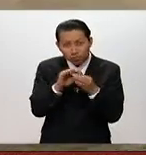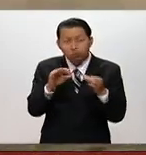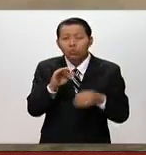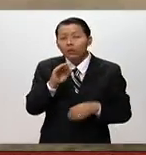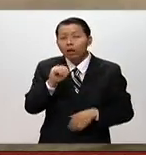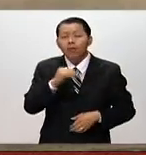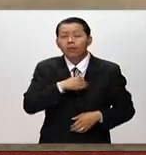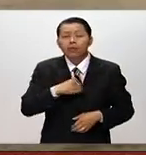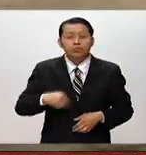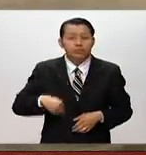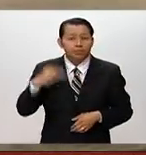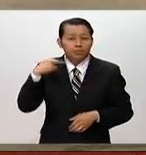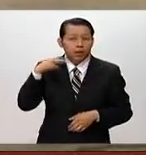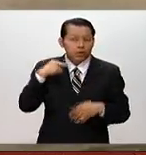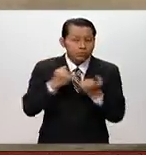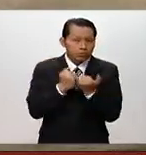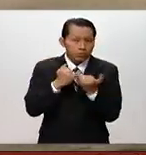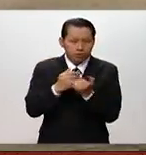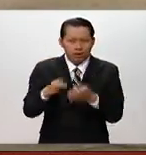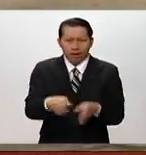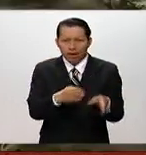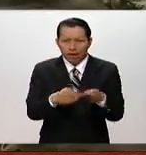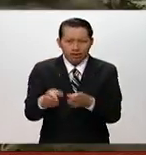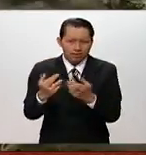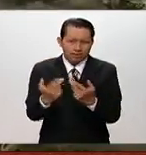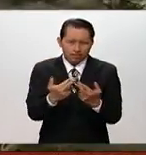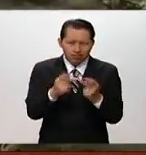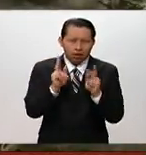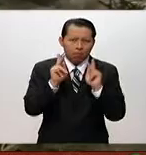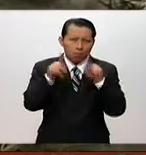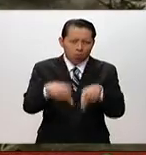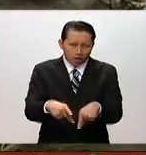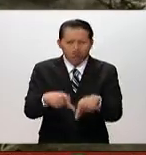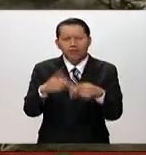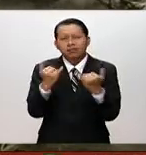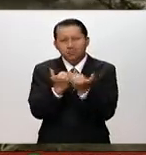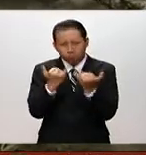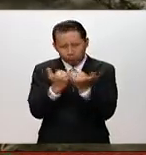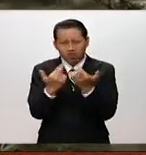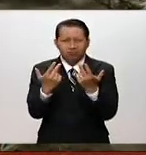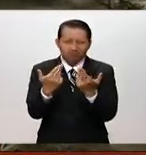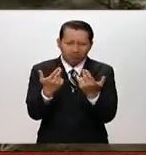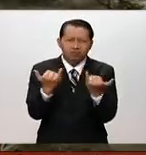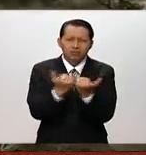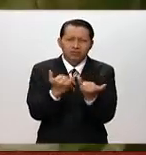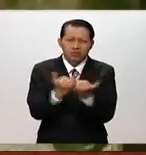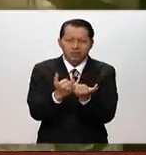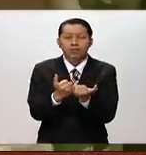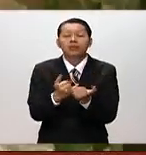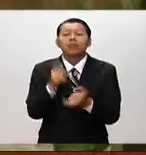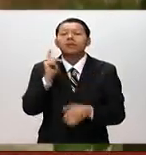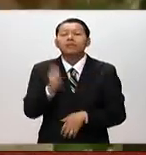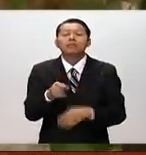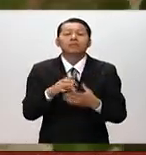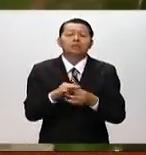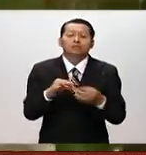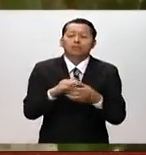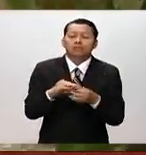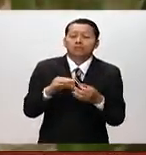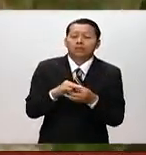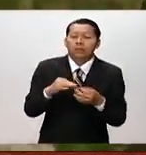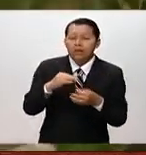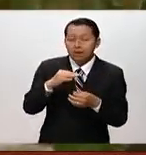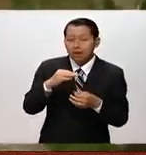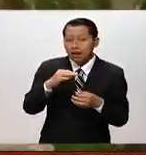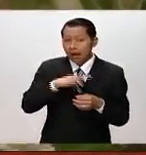municipios veracruzanos, daños en carreteras y puentes ocasionados por el paso de tormenta tropical. Se siguen recibiendo reportes de afectaciones en